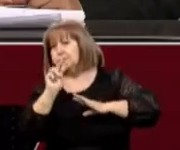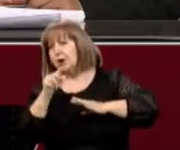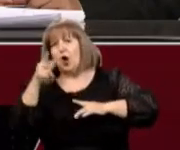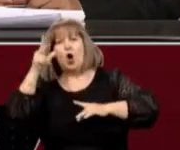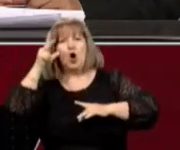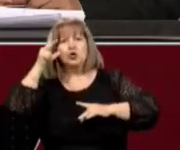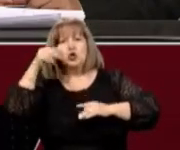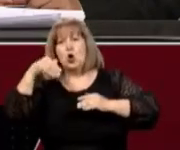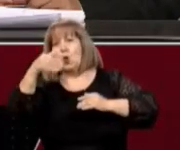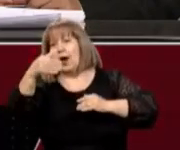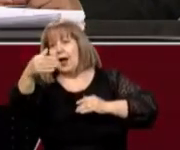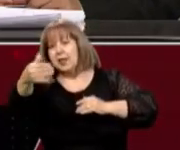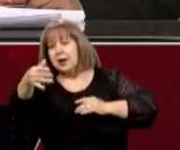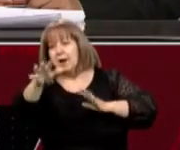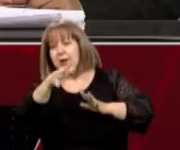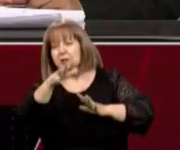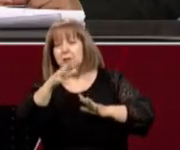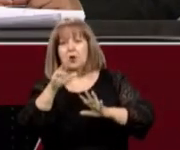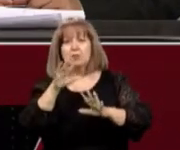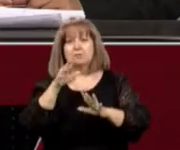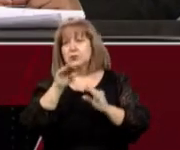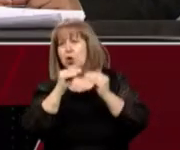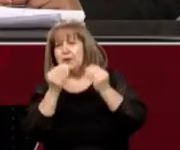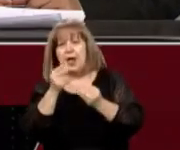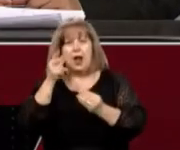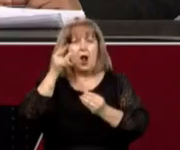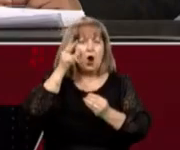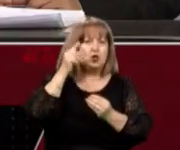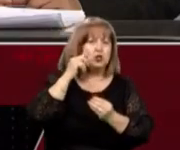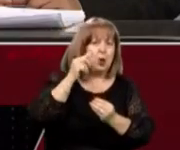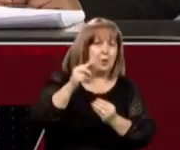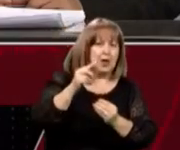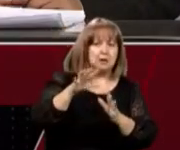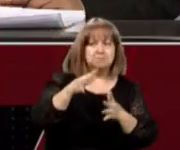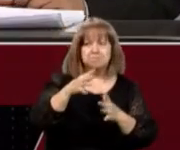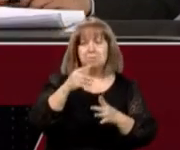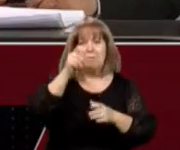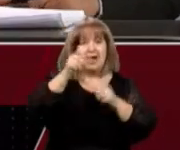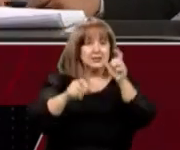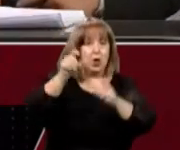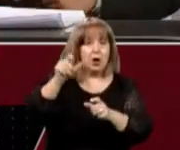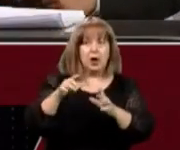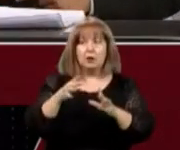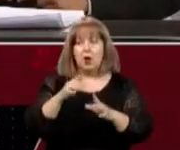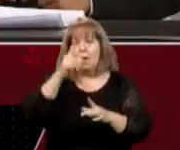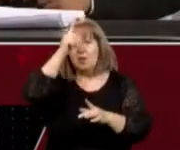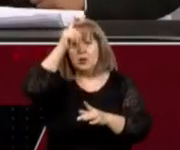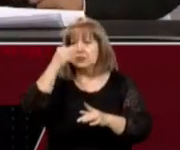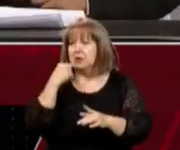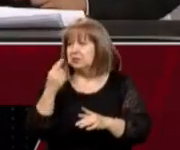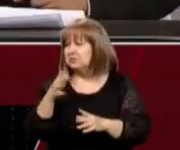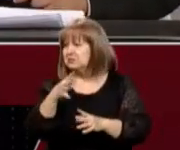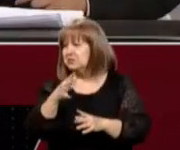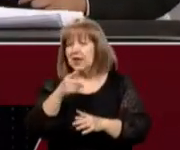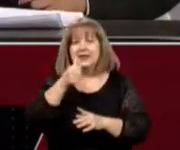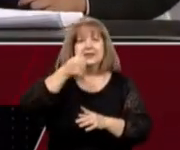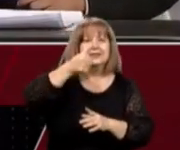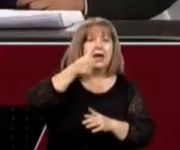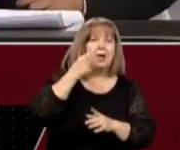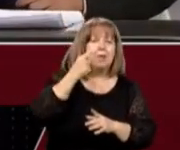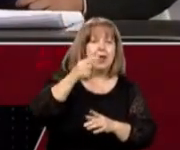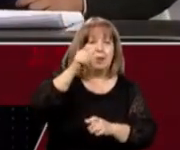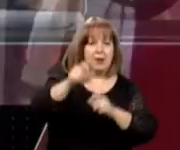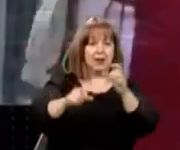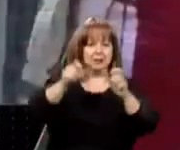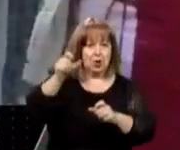o menos calculamos 8.000 personas, 6.000 dice la policía, ya vamos a hablar con los organizadores, pero estamos hablando evidentemente